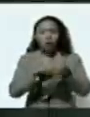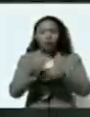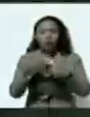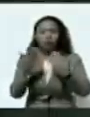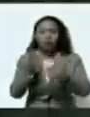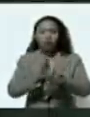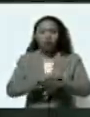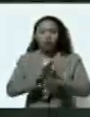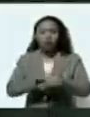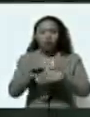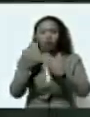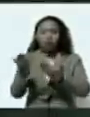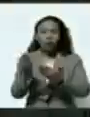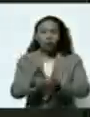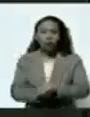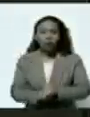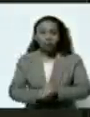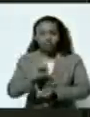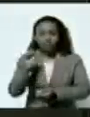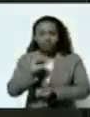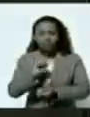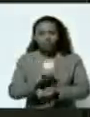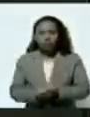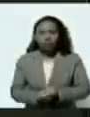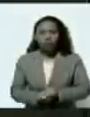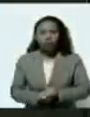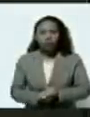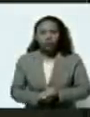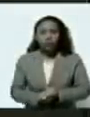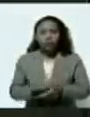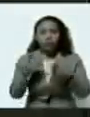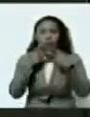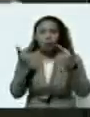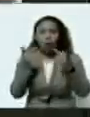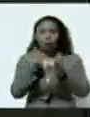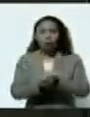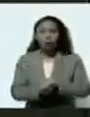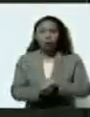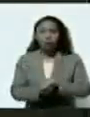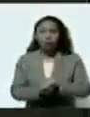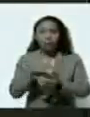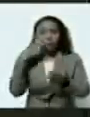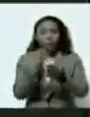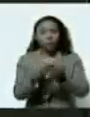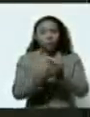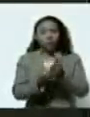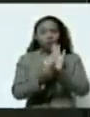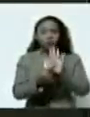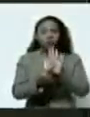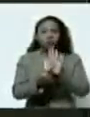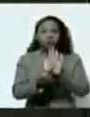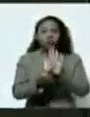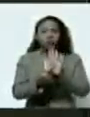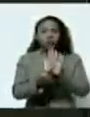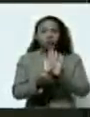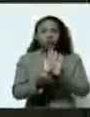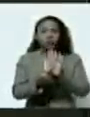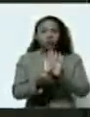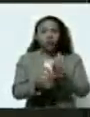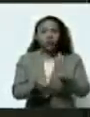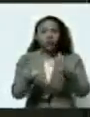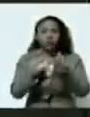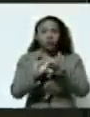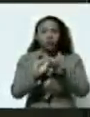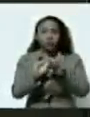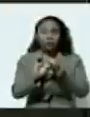pasó allí? Correcto. Mira, ya es público y es notorio la estrecha